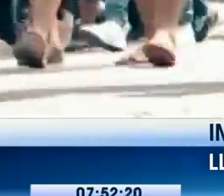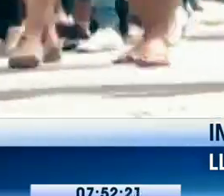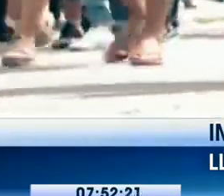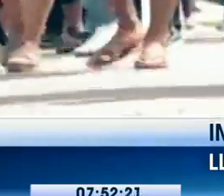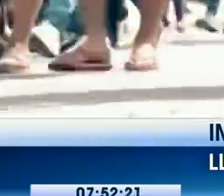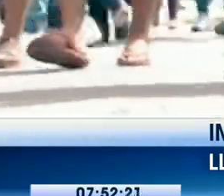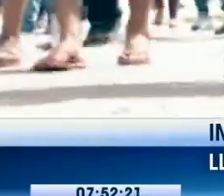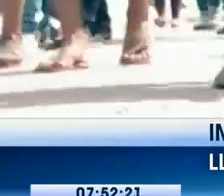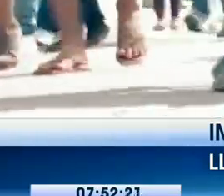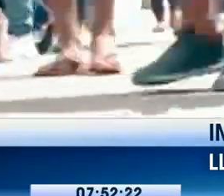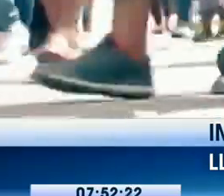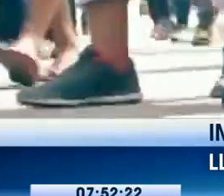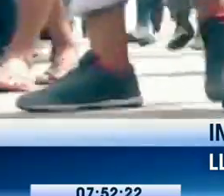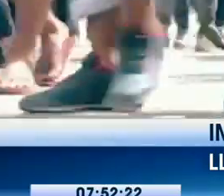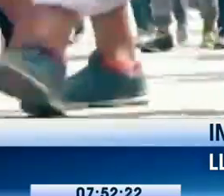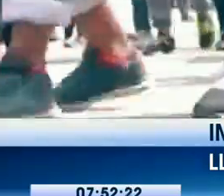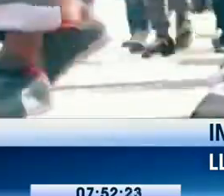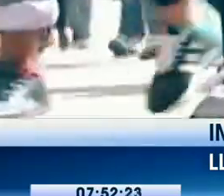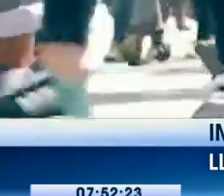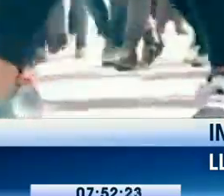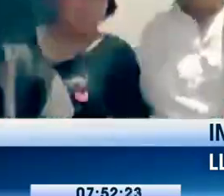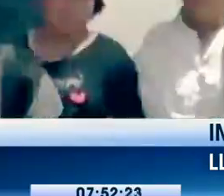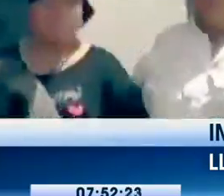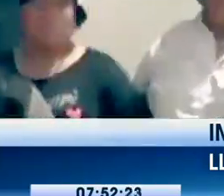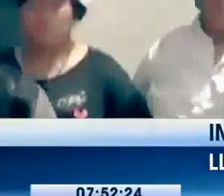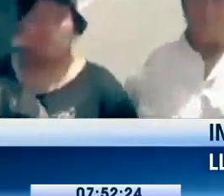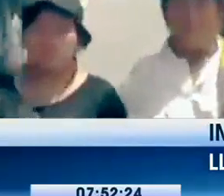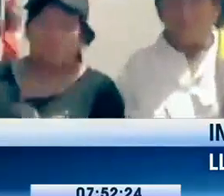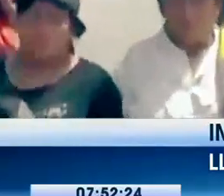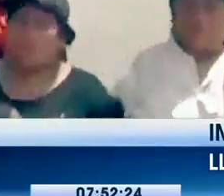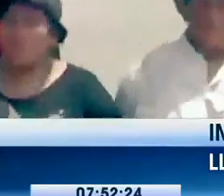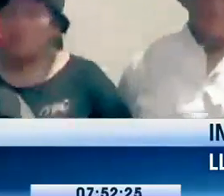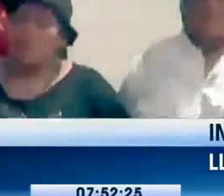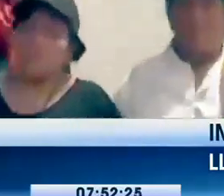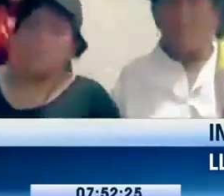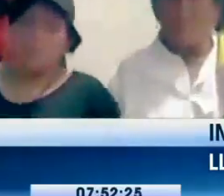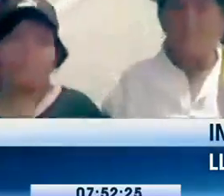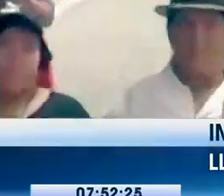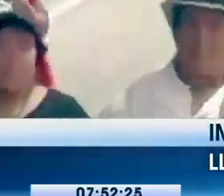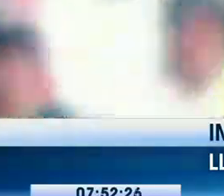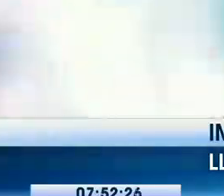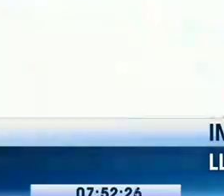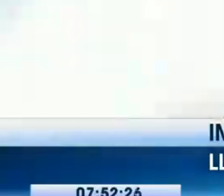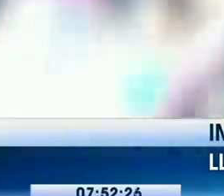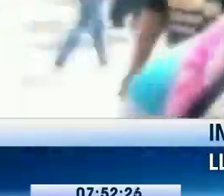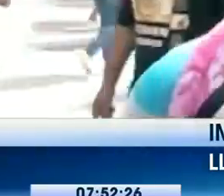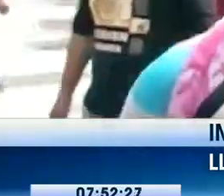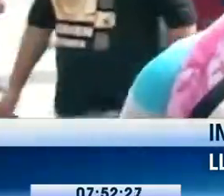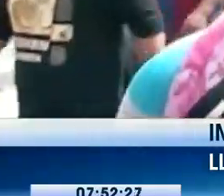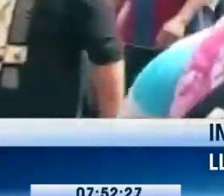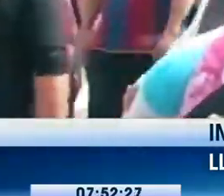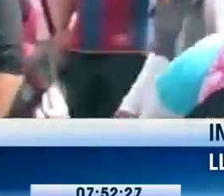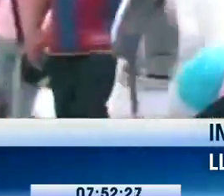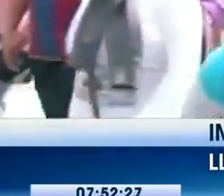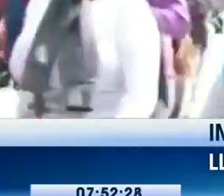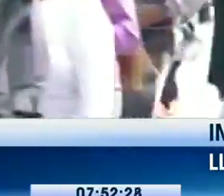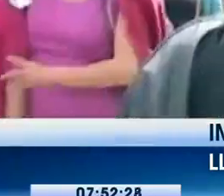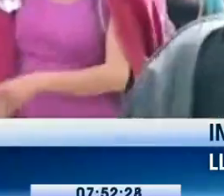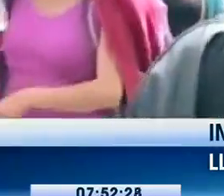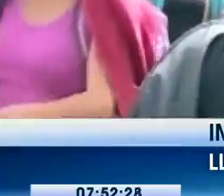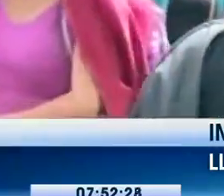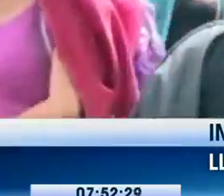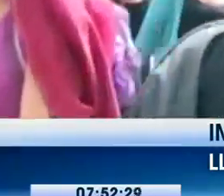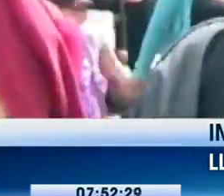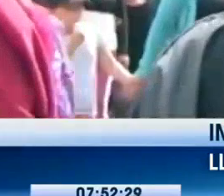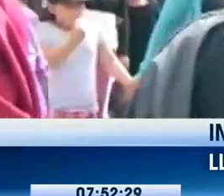la fe que tienen en ella lo supera todo. La mucha fe que le tengo a la Virgen y los favores que ella nos ha realizado a nosotros.